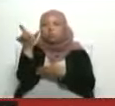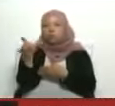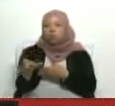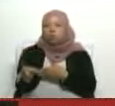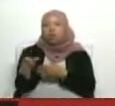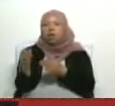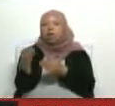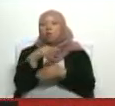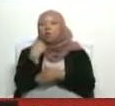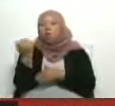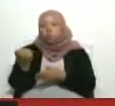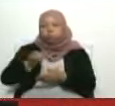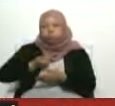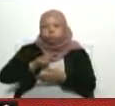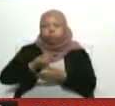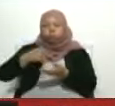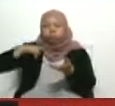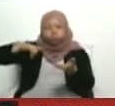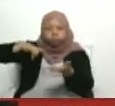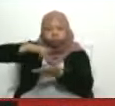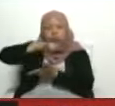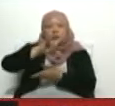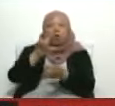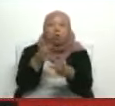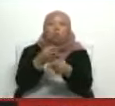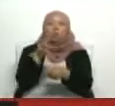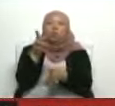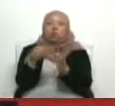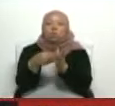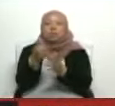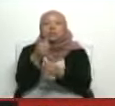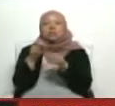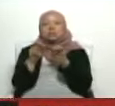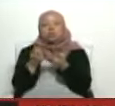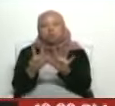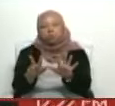magnicidio con drones en agosto del año 2018.